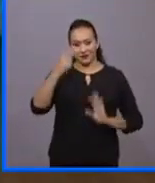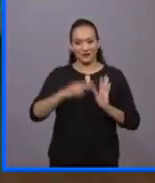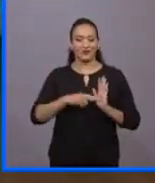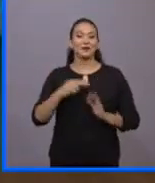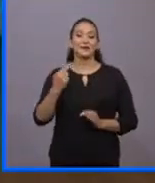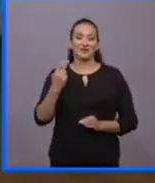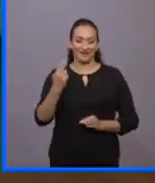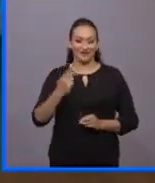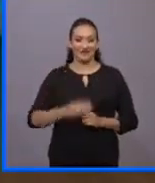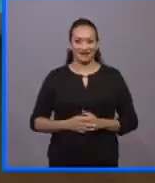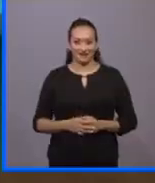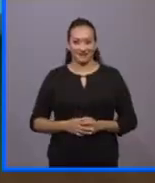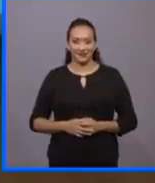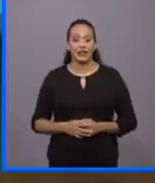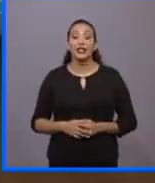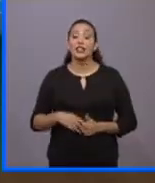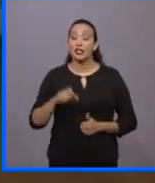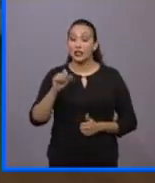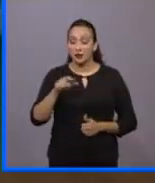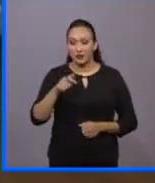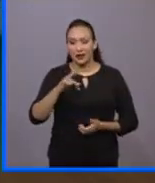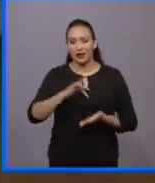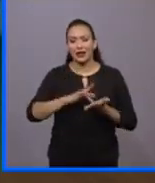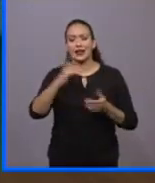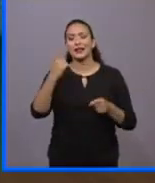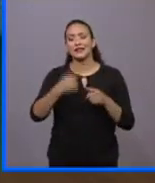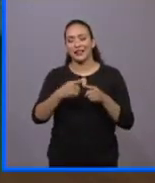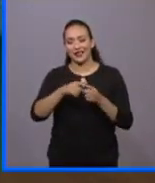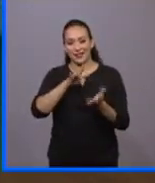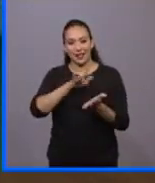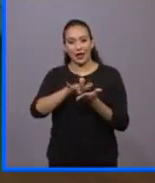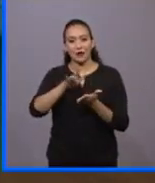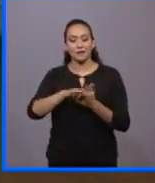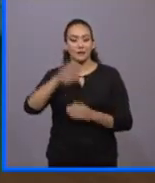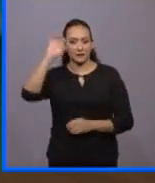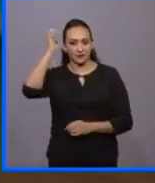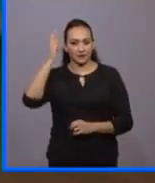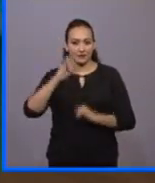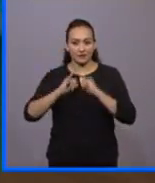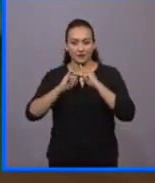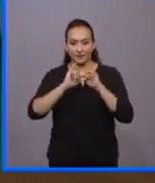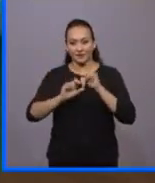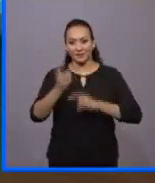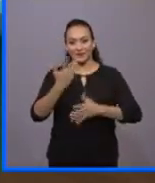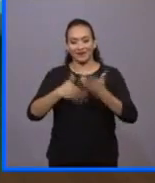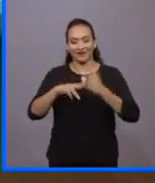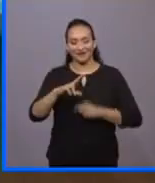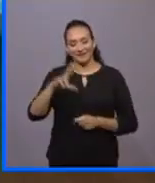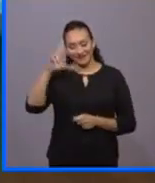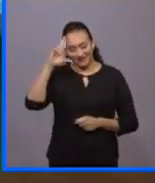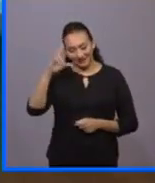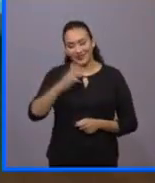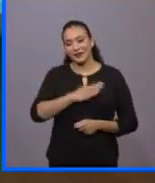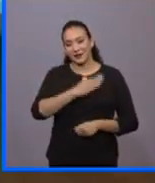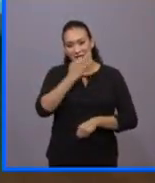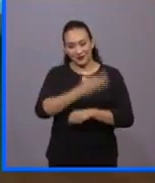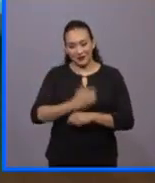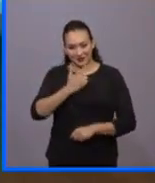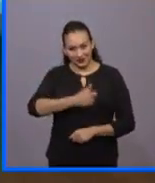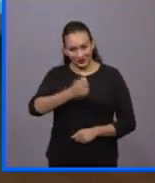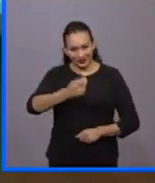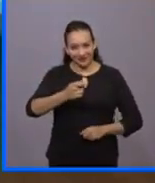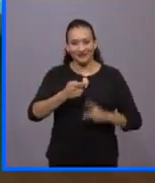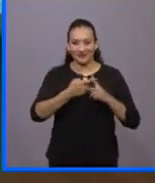de 2025. Pero antes agradezco el apoyo de Osiris Rostro en la interpretación en lengua de señas